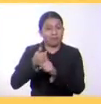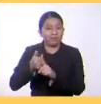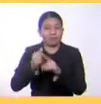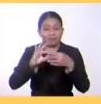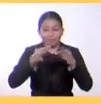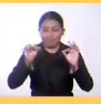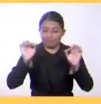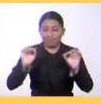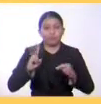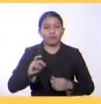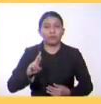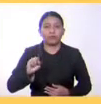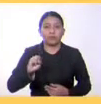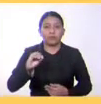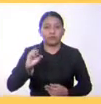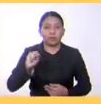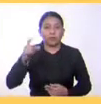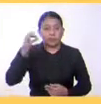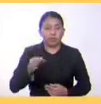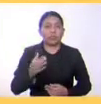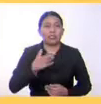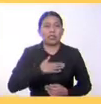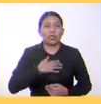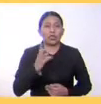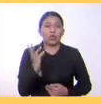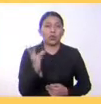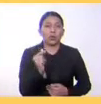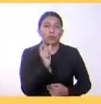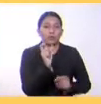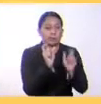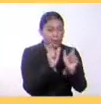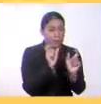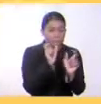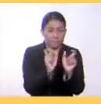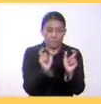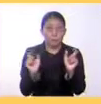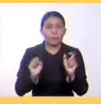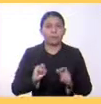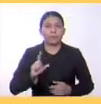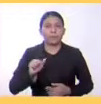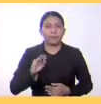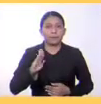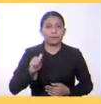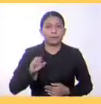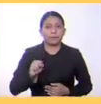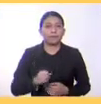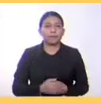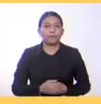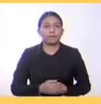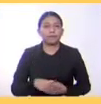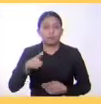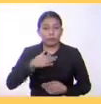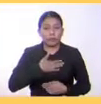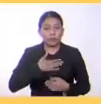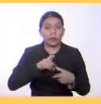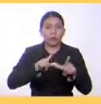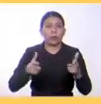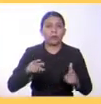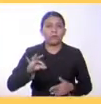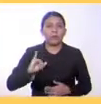estar compuesto por cierta cantidad de sílabas. Se basa en un lenguaje